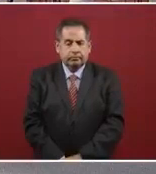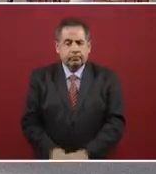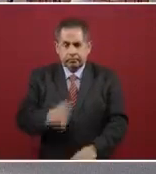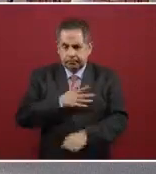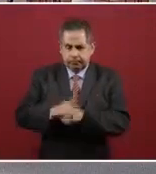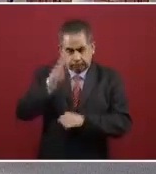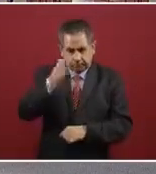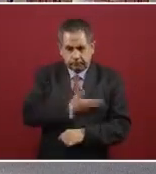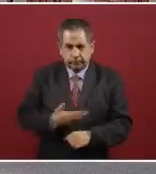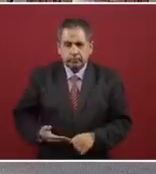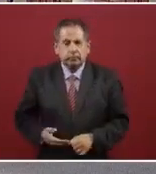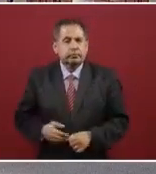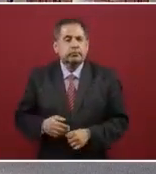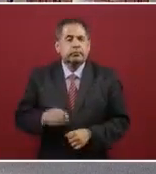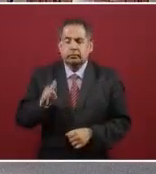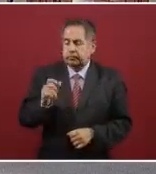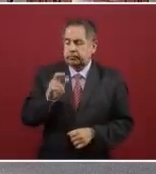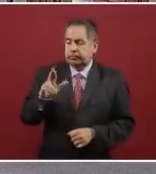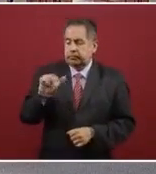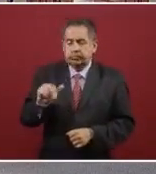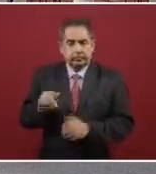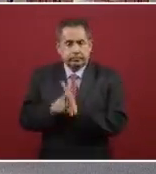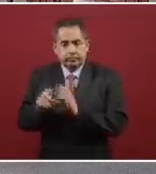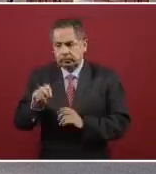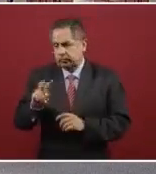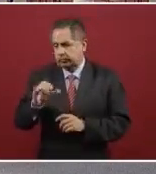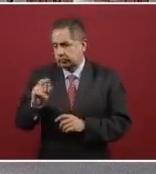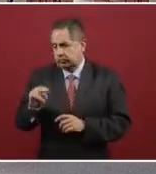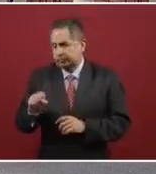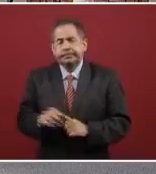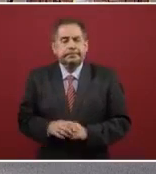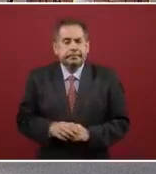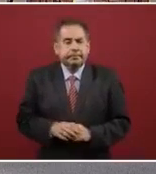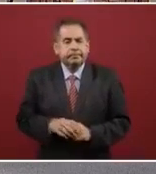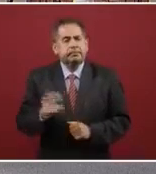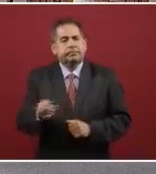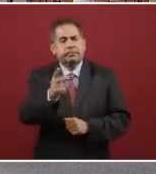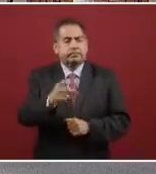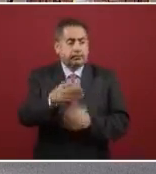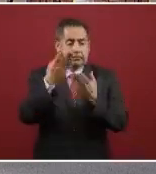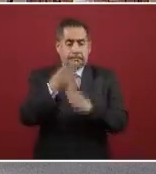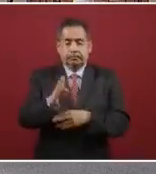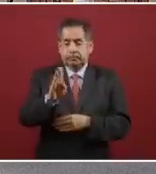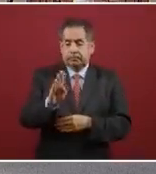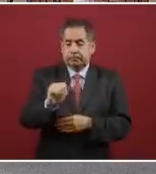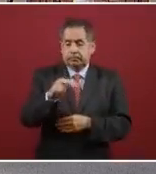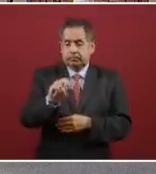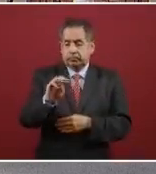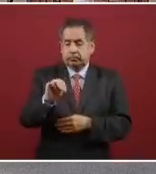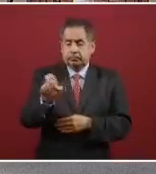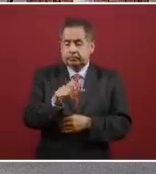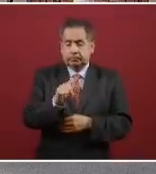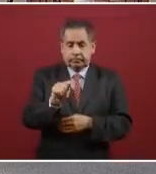Buenos días, señor presidente. Urbano Barrera, del diario Evasiones. Para preguntarle, Bancomex abrió una